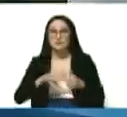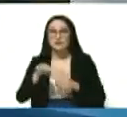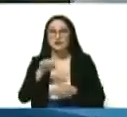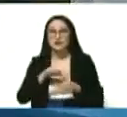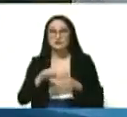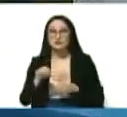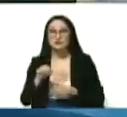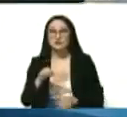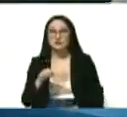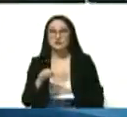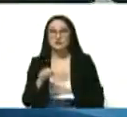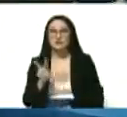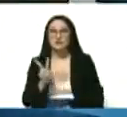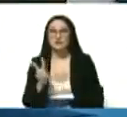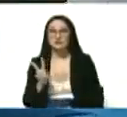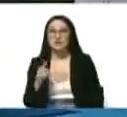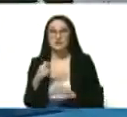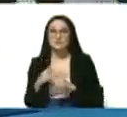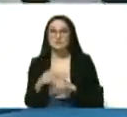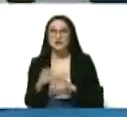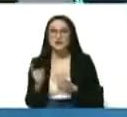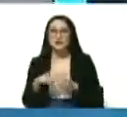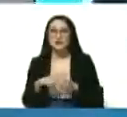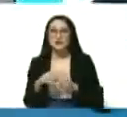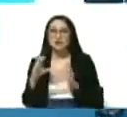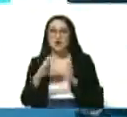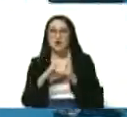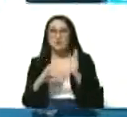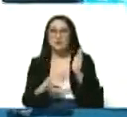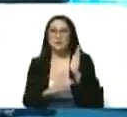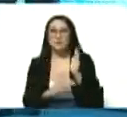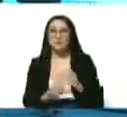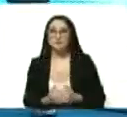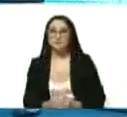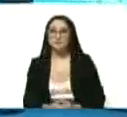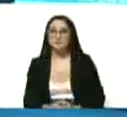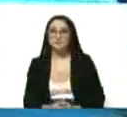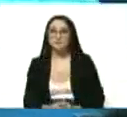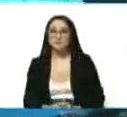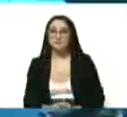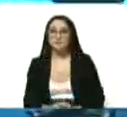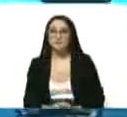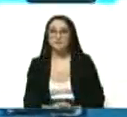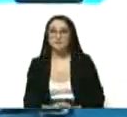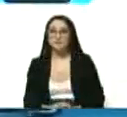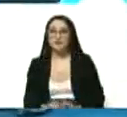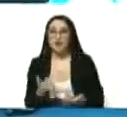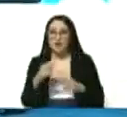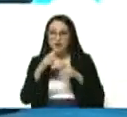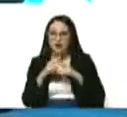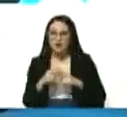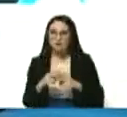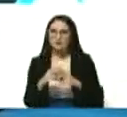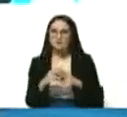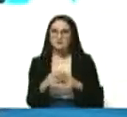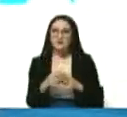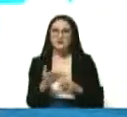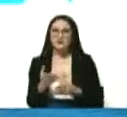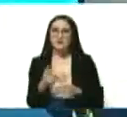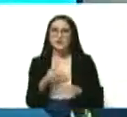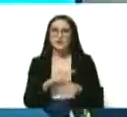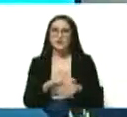entre Venezuela y los integrantes de la OPEP. Bueno, como podemos ver, en estos momentos se le está haciendo un reconocimiento al